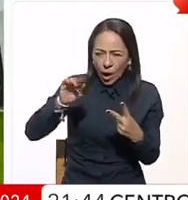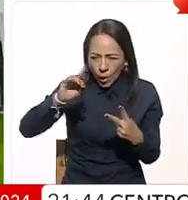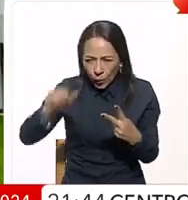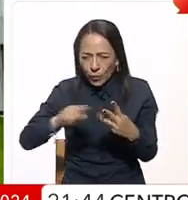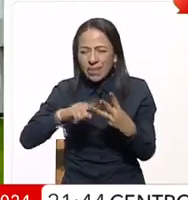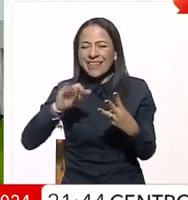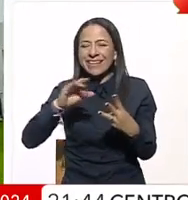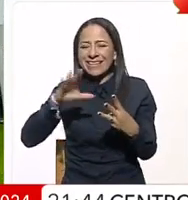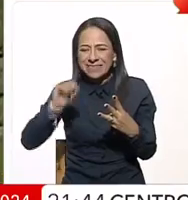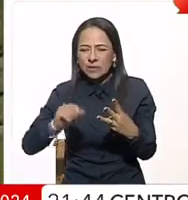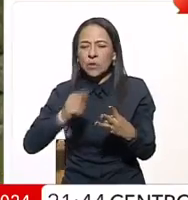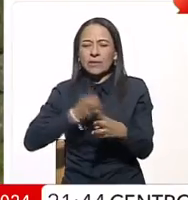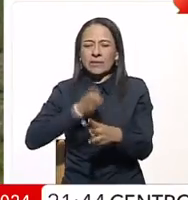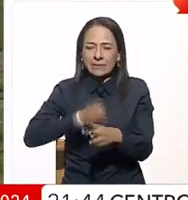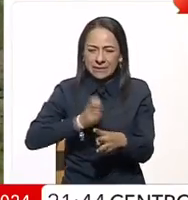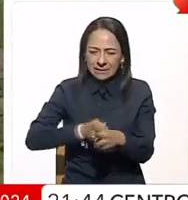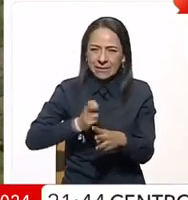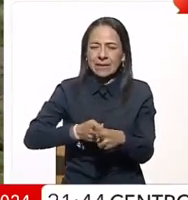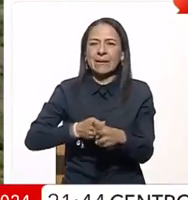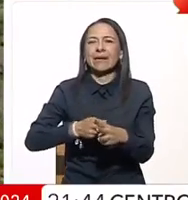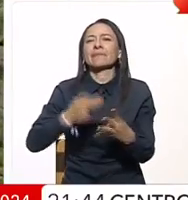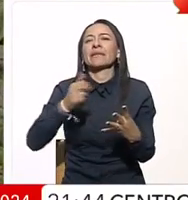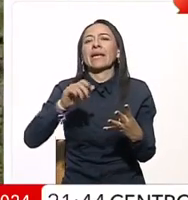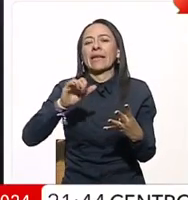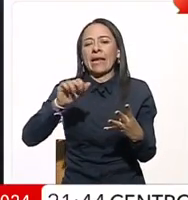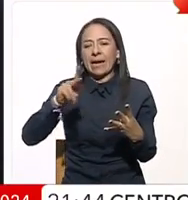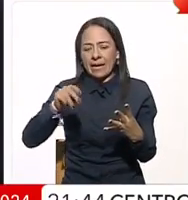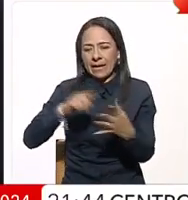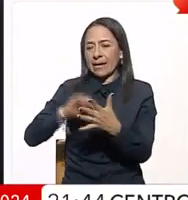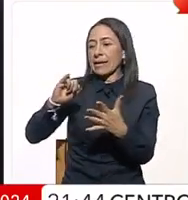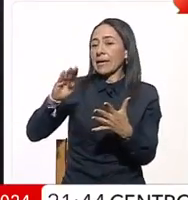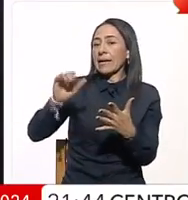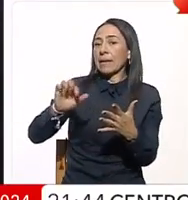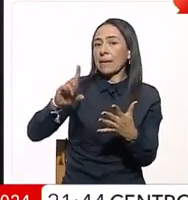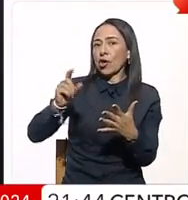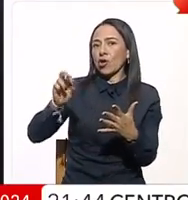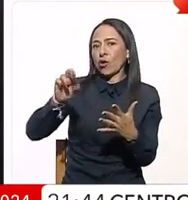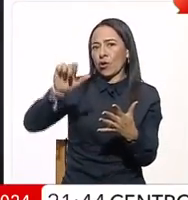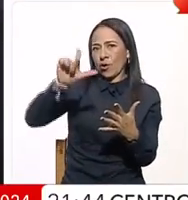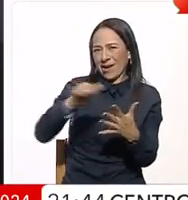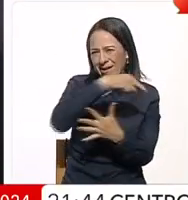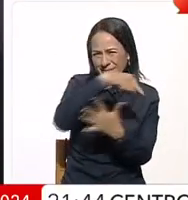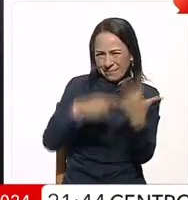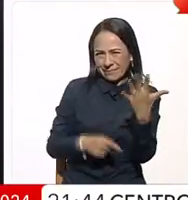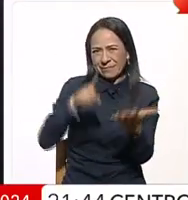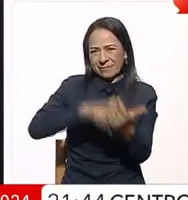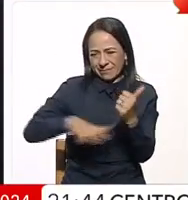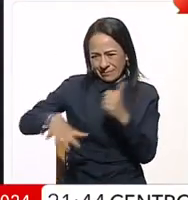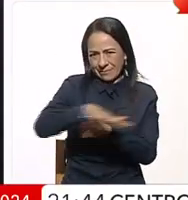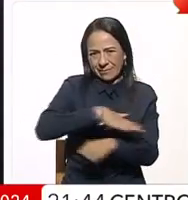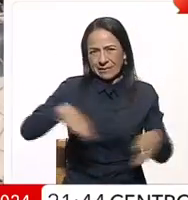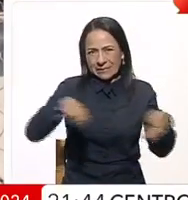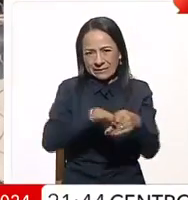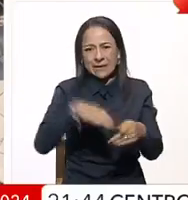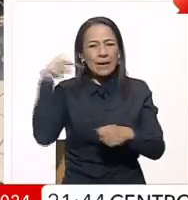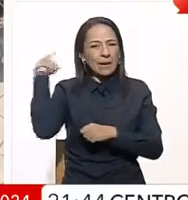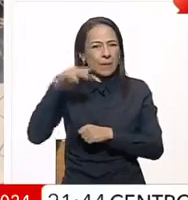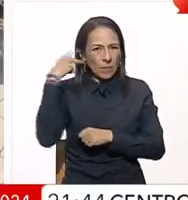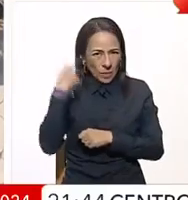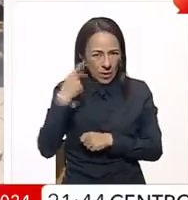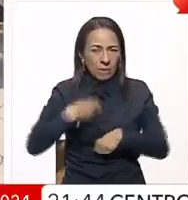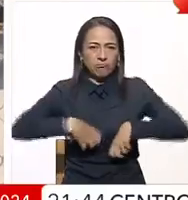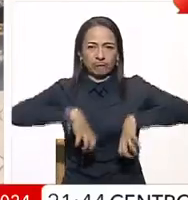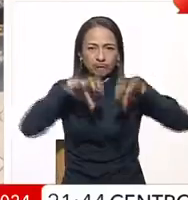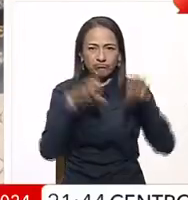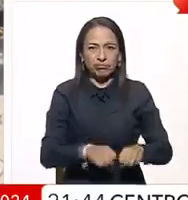la cervecera Heineken y la española Iberdrola se han establecido en la región de los Valles Centrales de Puebla, donde cuentan